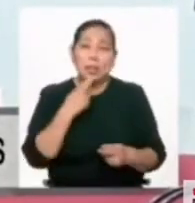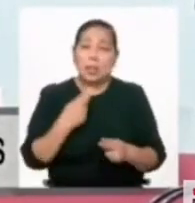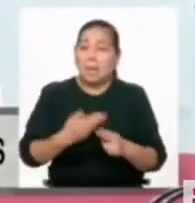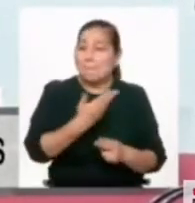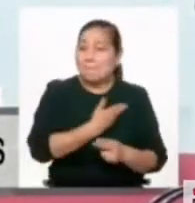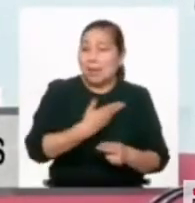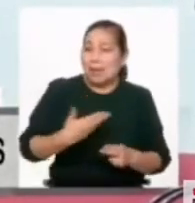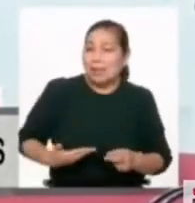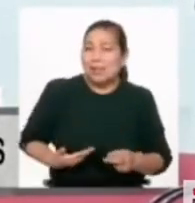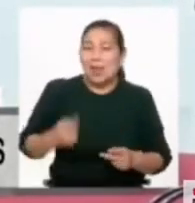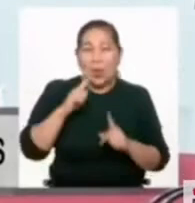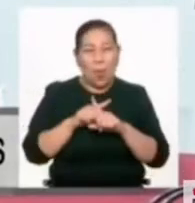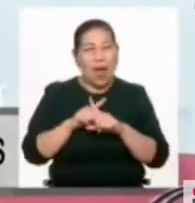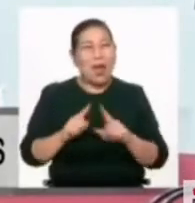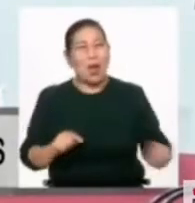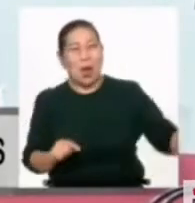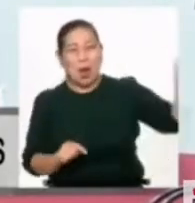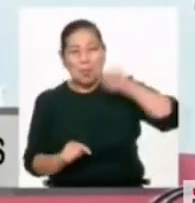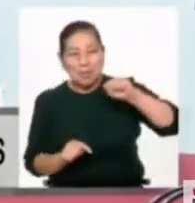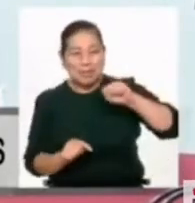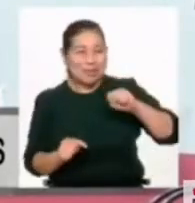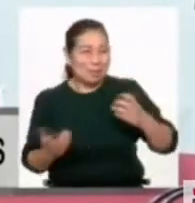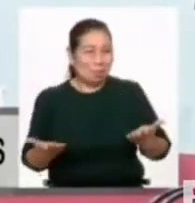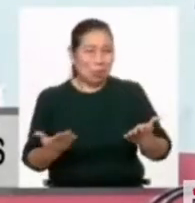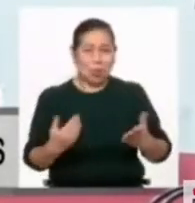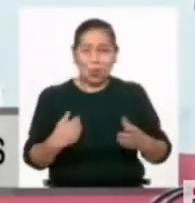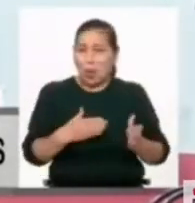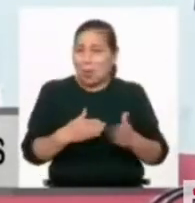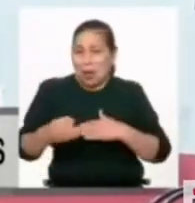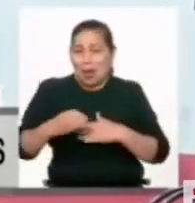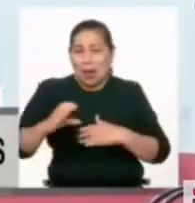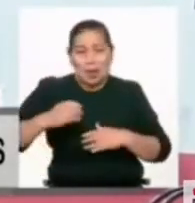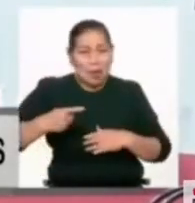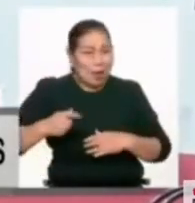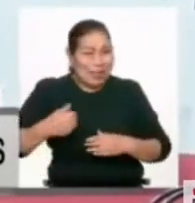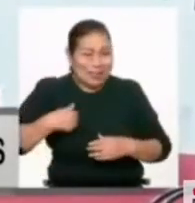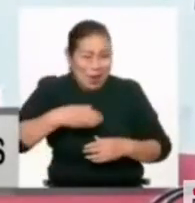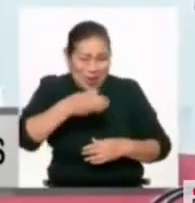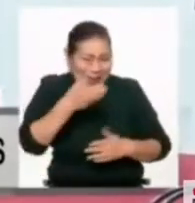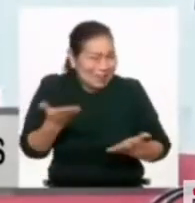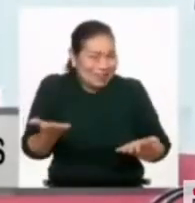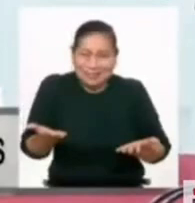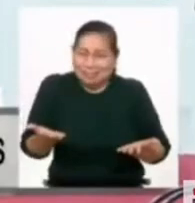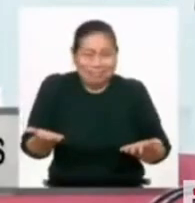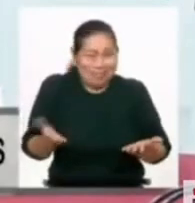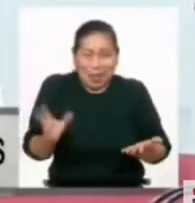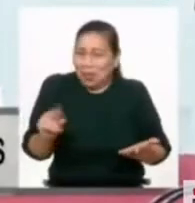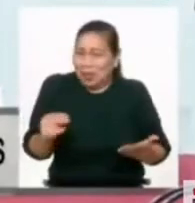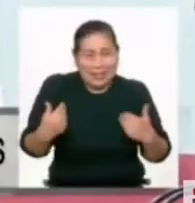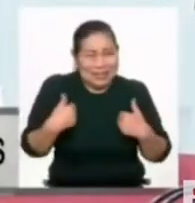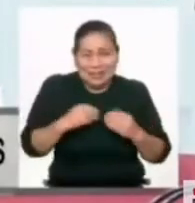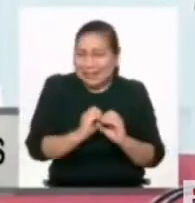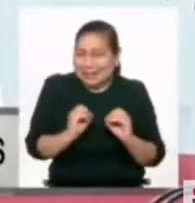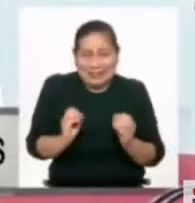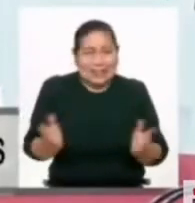al presidente comunista y yo soy de la provincia de Chota y allí el comunismo no ha